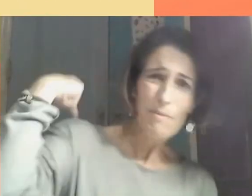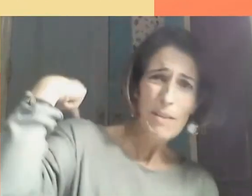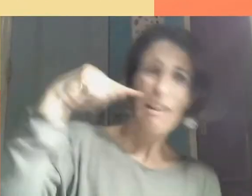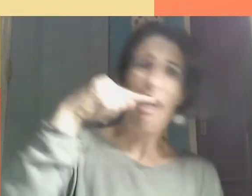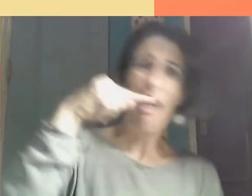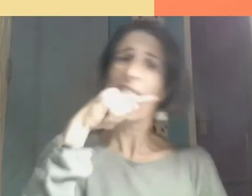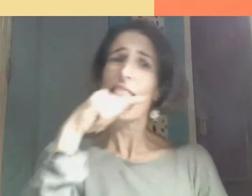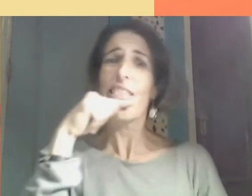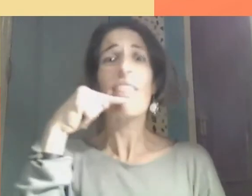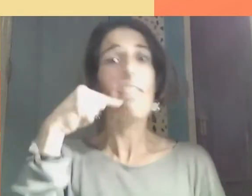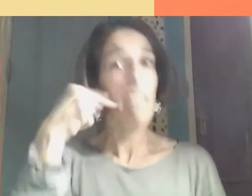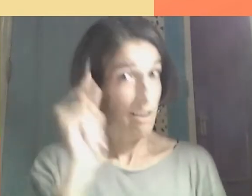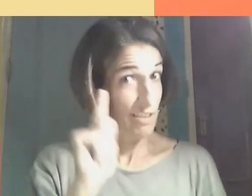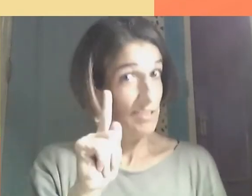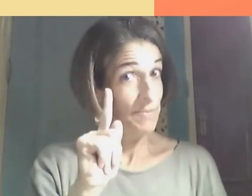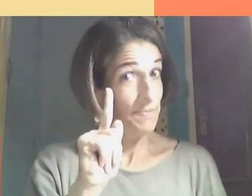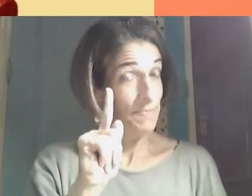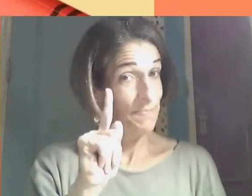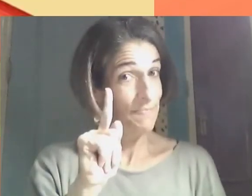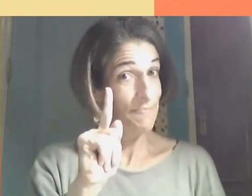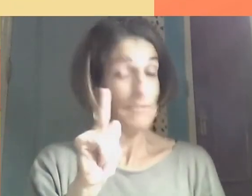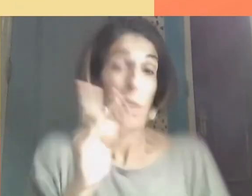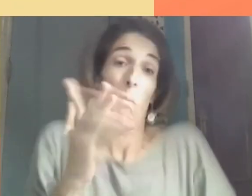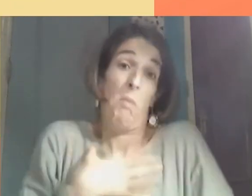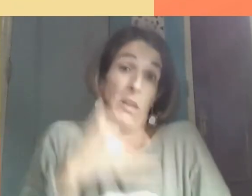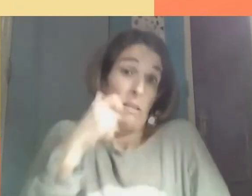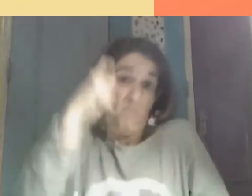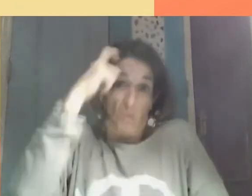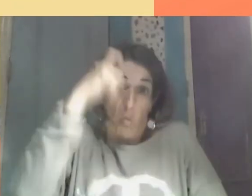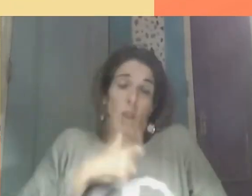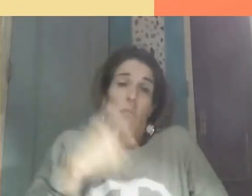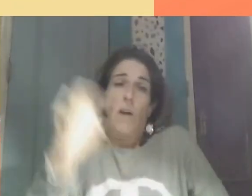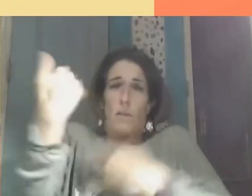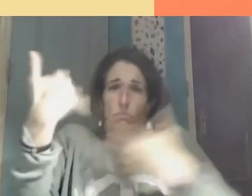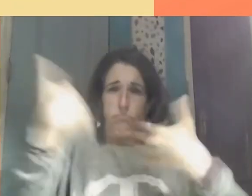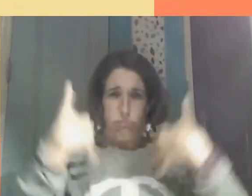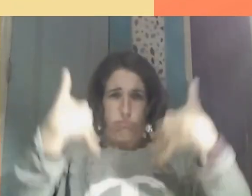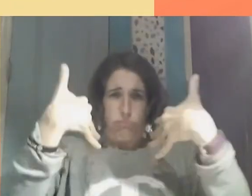nuestra espalda o en otras partes del cuerpo